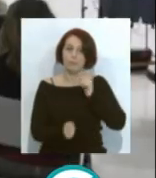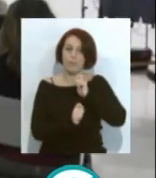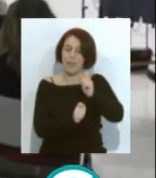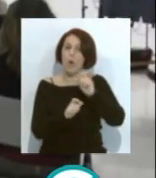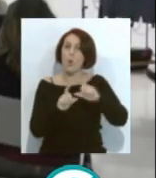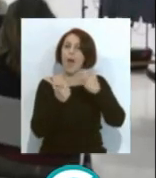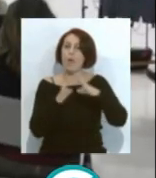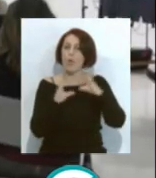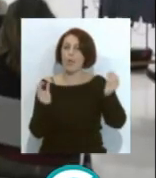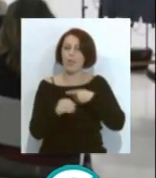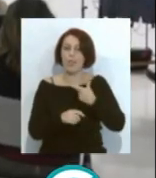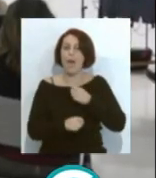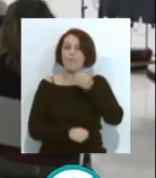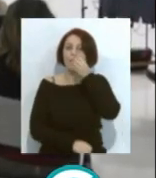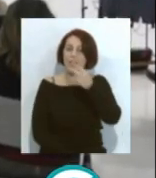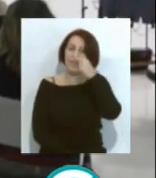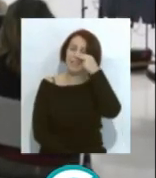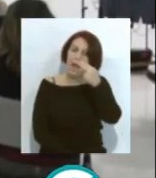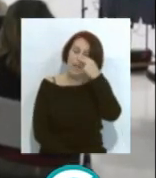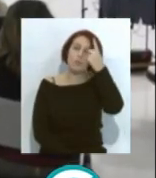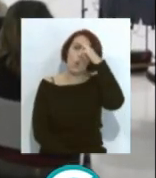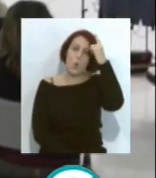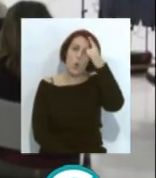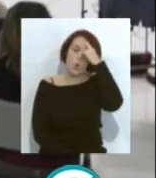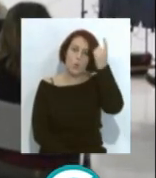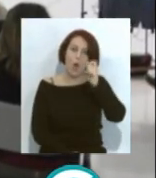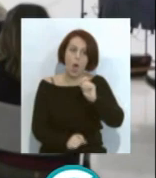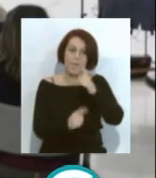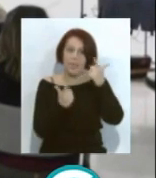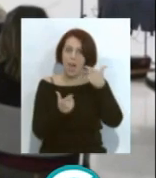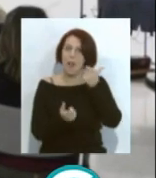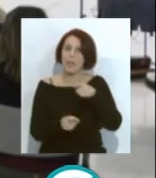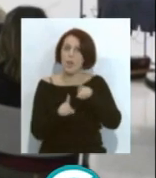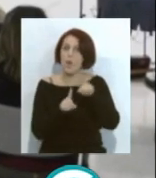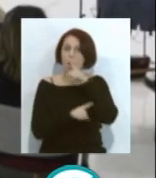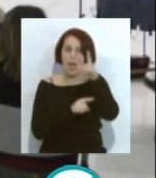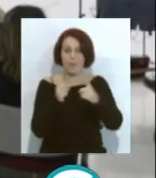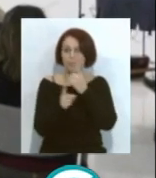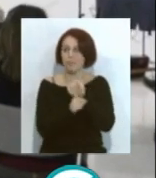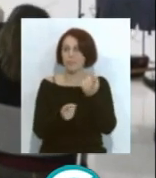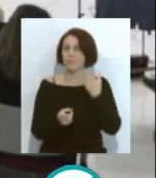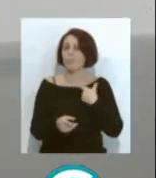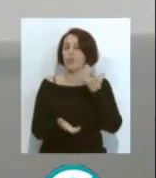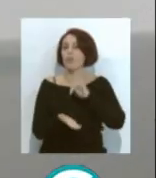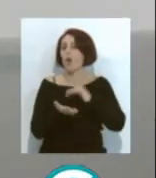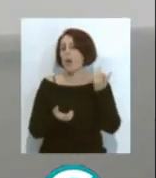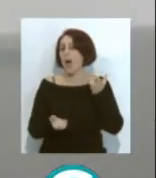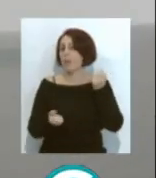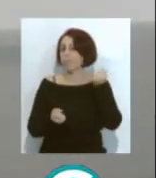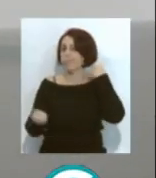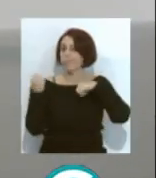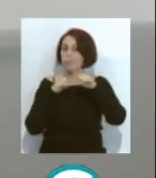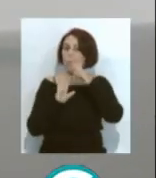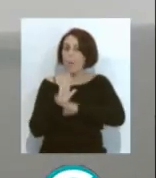le concedía a la Junta de Andalucía la declaración de bien de interés cultural. Con motivo de esa conmemoración se había celebrado una